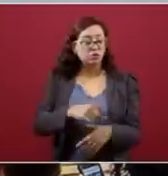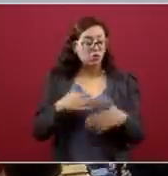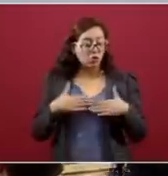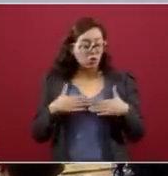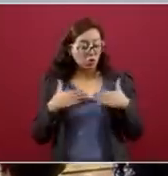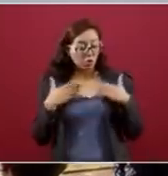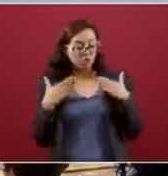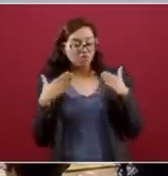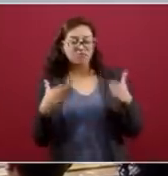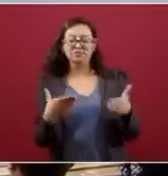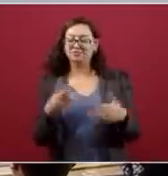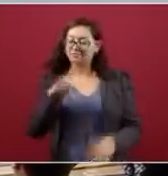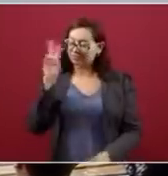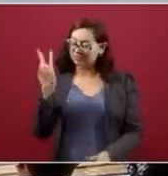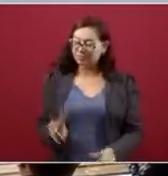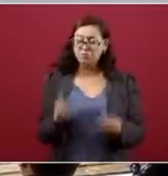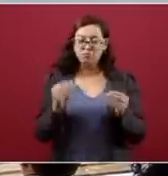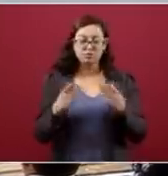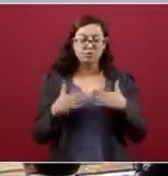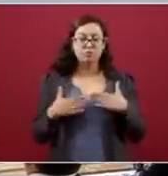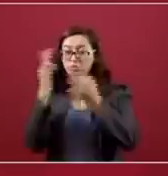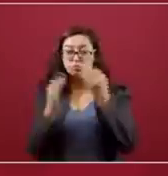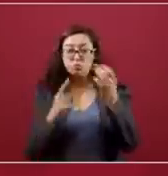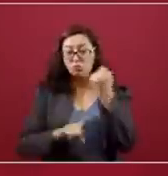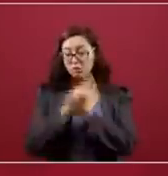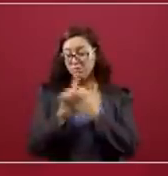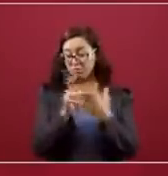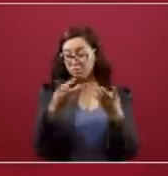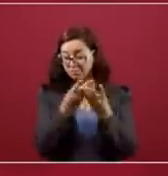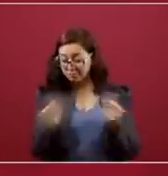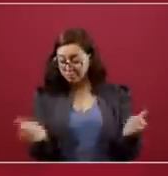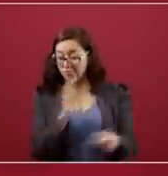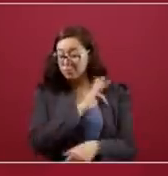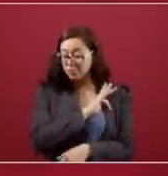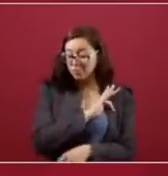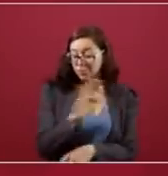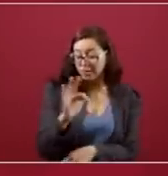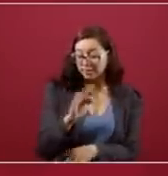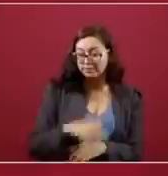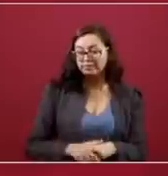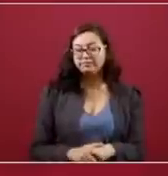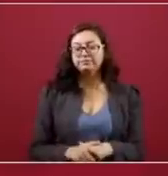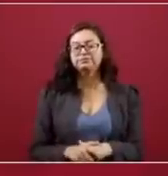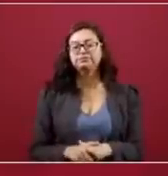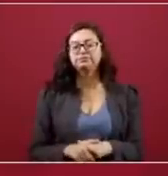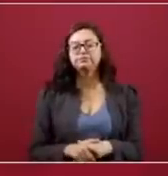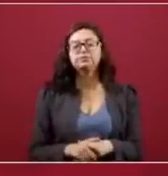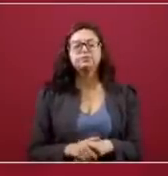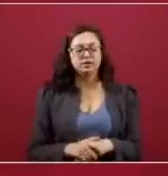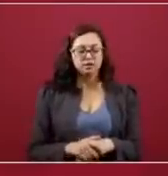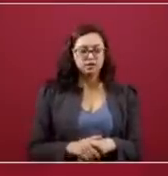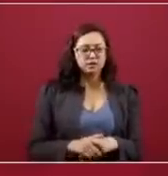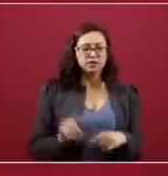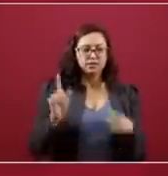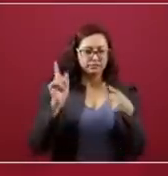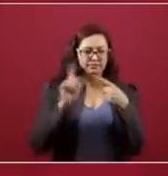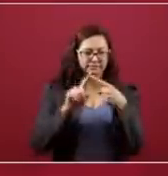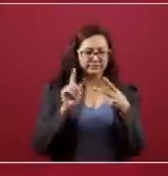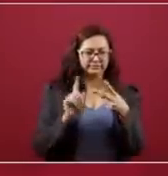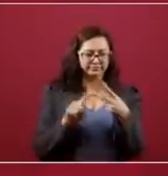con su máxima, sufragio efectivo no reelección. Escuché el planteamiento que